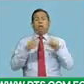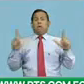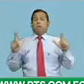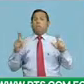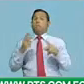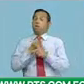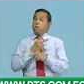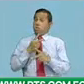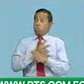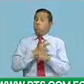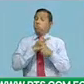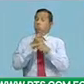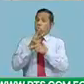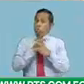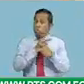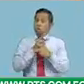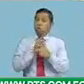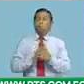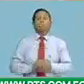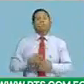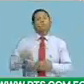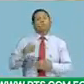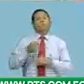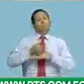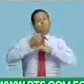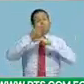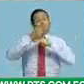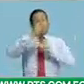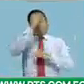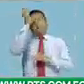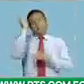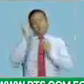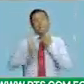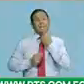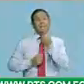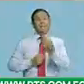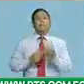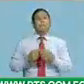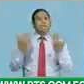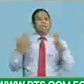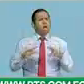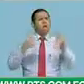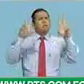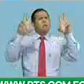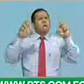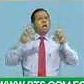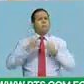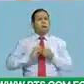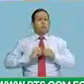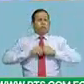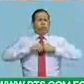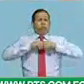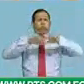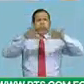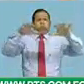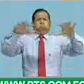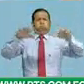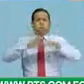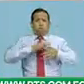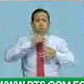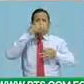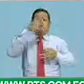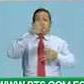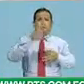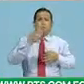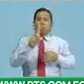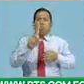Guayaquil, Cintia Viteri, enfatizó que las medidas adoptadas en la ciudad para evitar más contagios por el potencial rebrote del COVID-19 fueron las